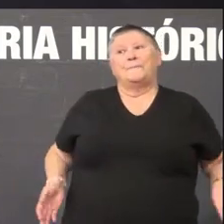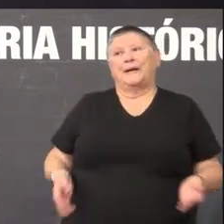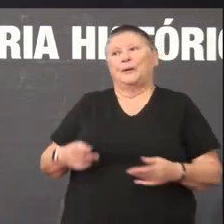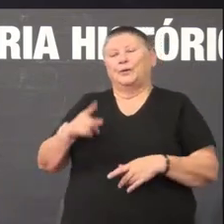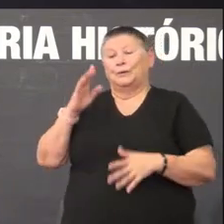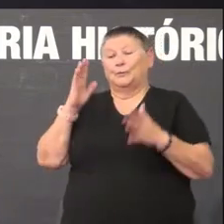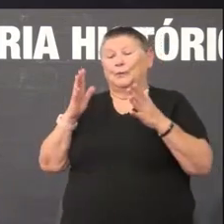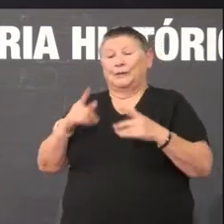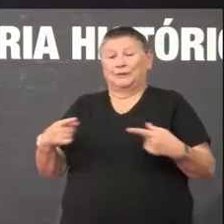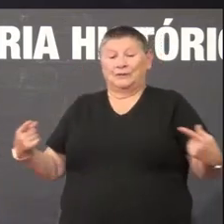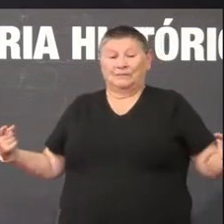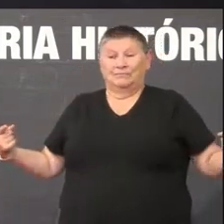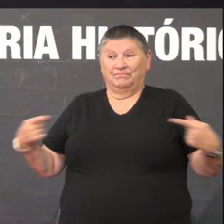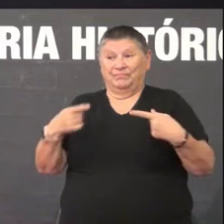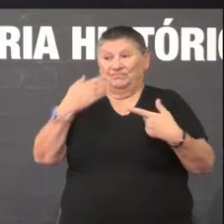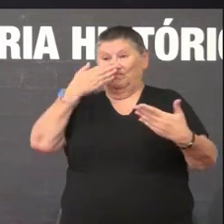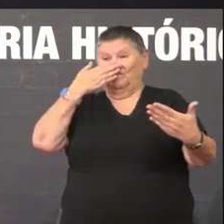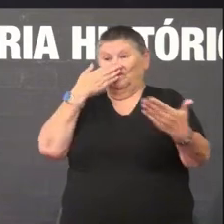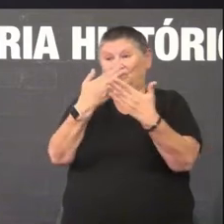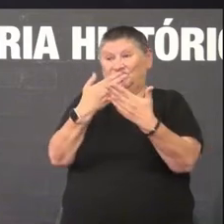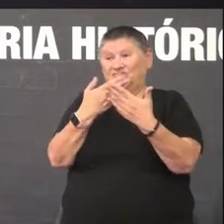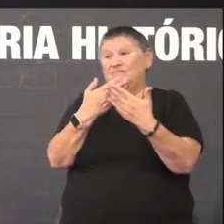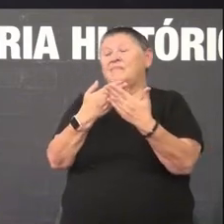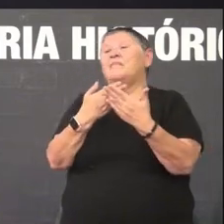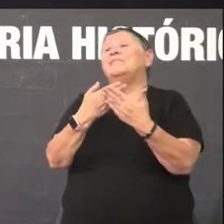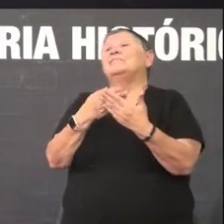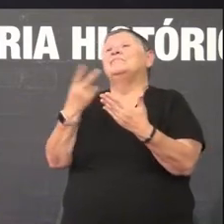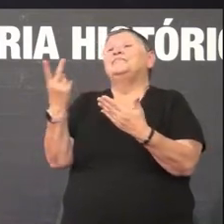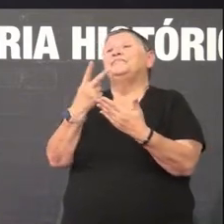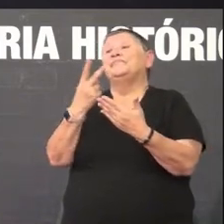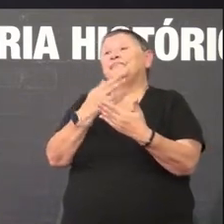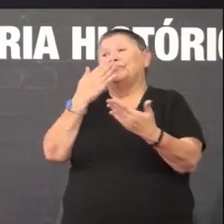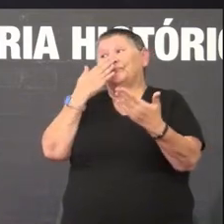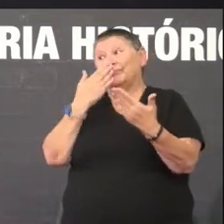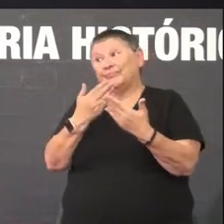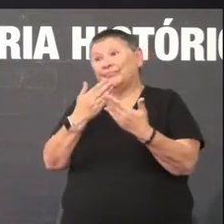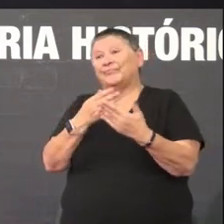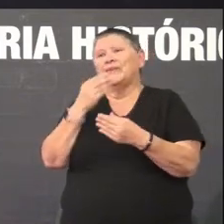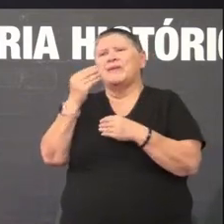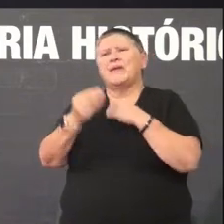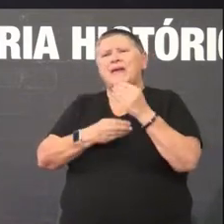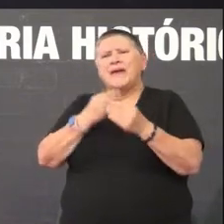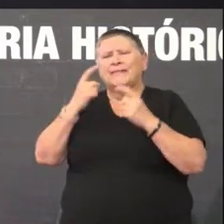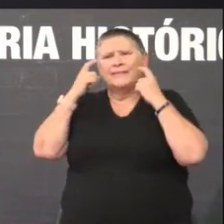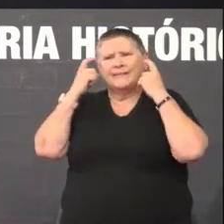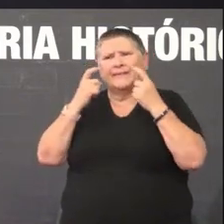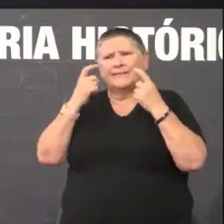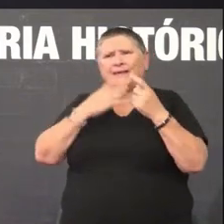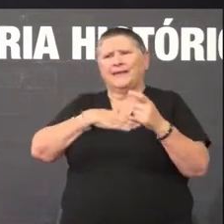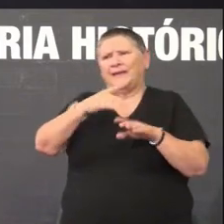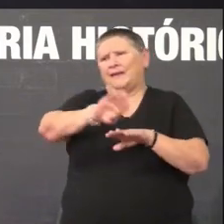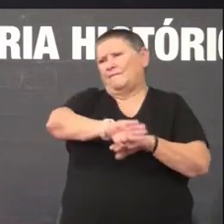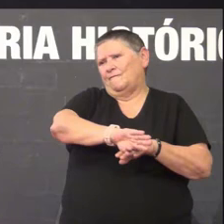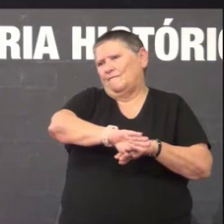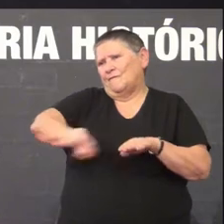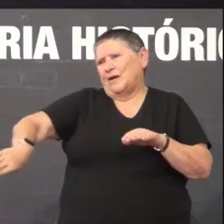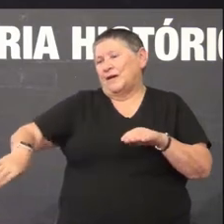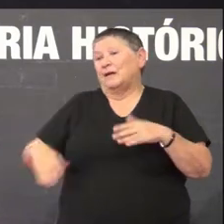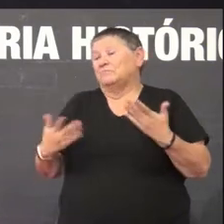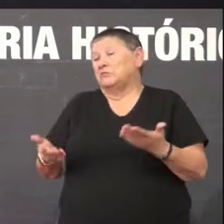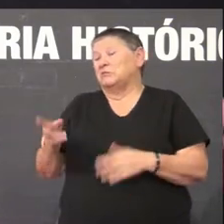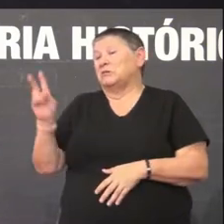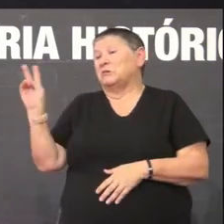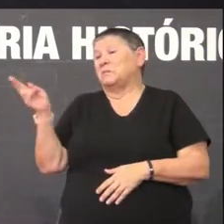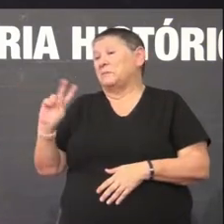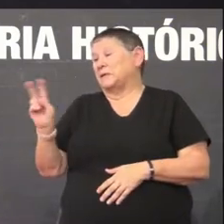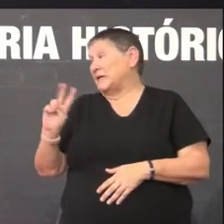enfrenta a él. Y se enfrenta y hace todo lo posible para meterle en la cárcel. Y Villarejo llega un